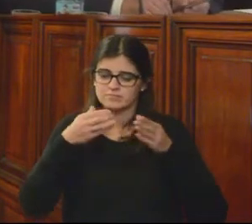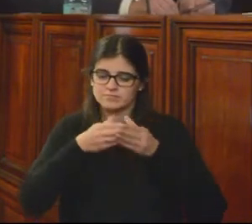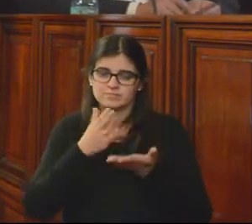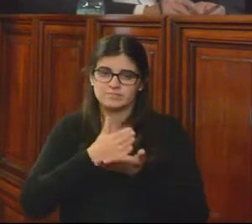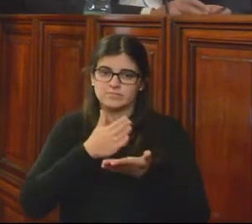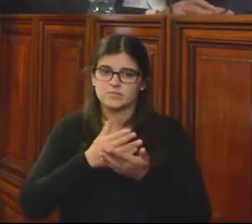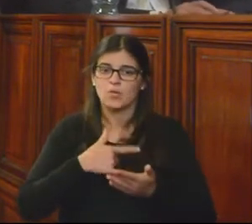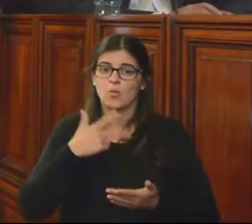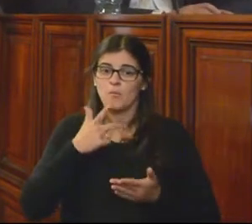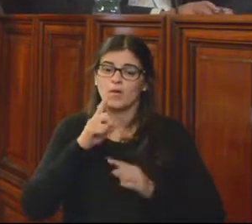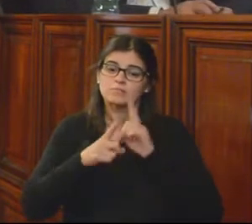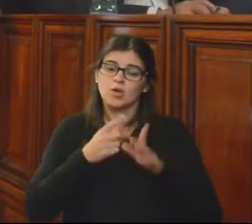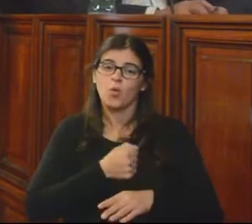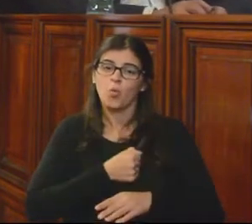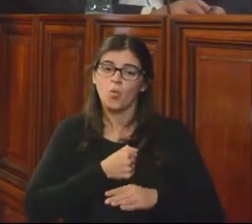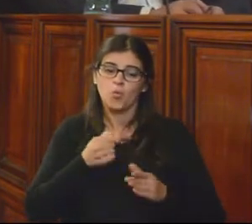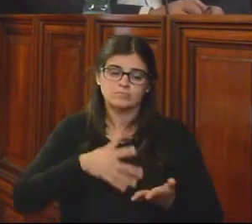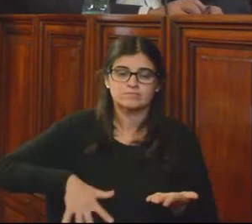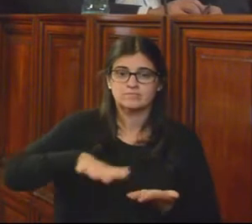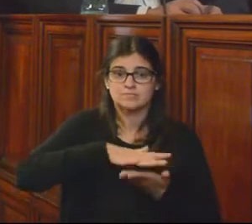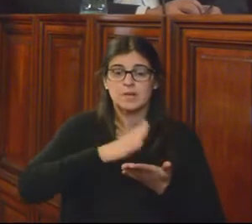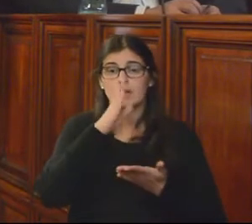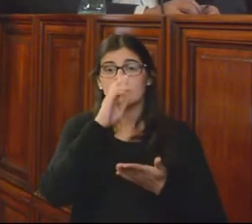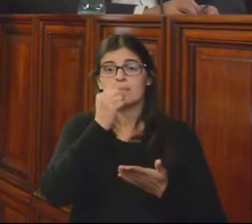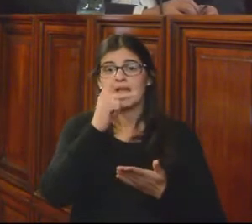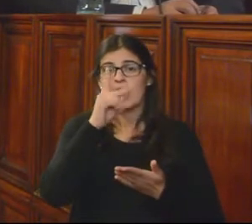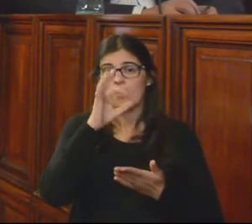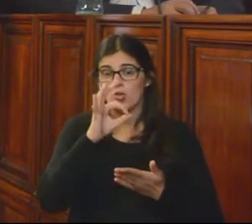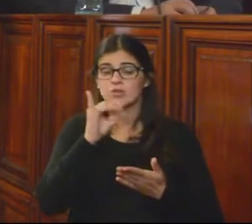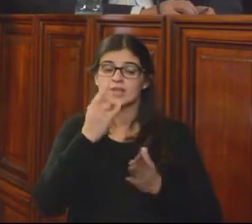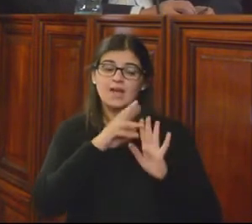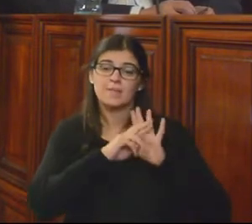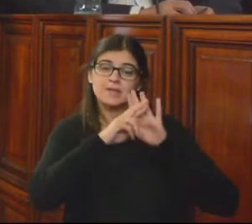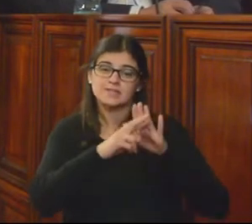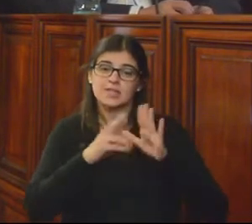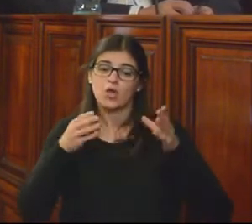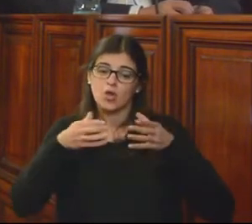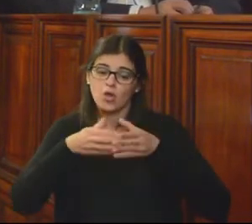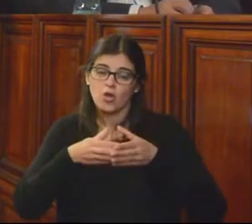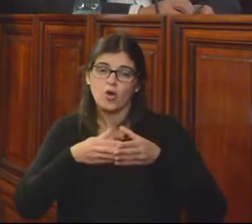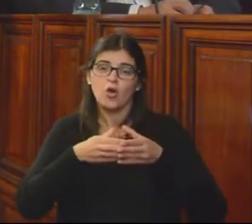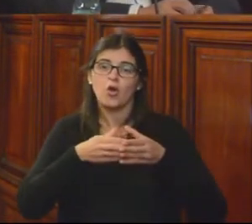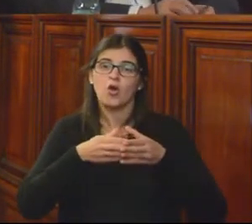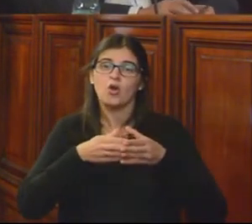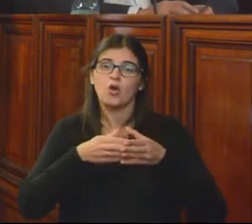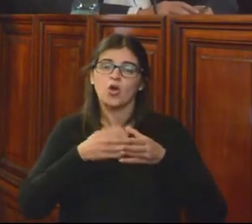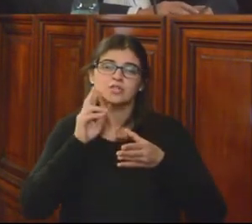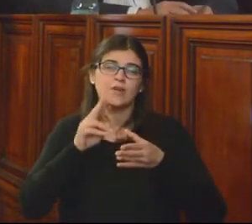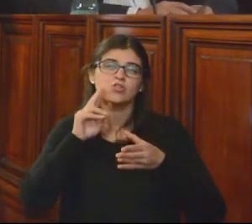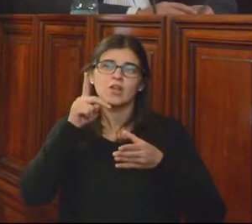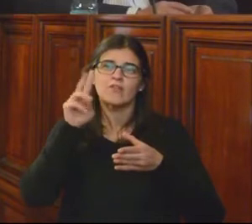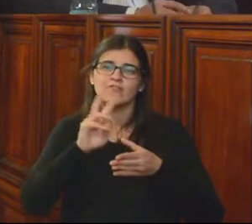Humanos de la Universidad Católica y de Espacio Público. Humberto Prado, que es el representante de del Observatorio Venezolano